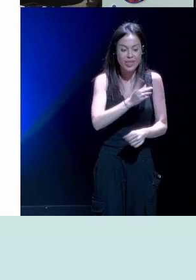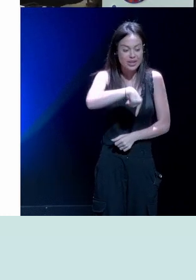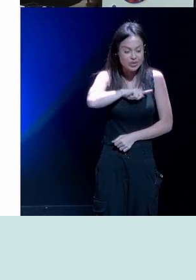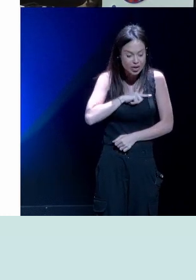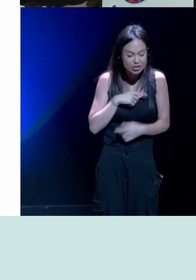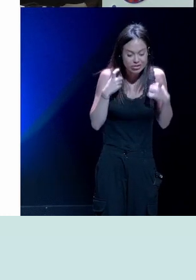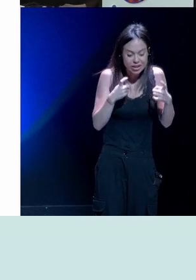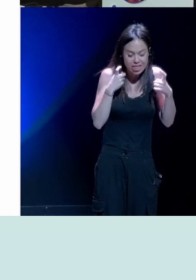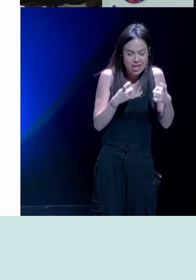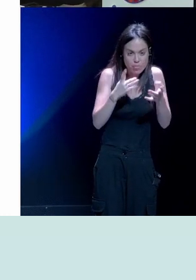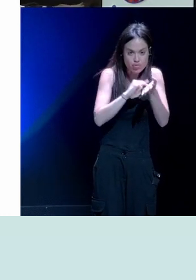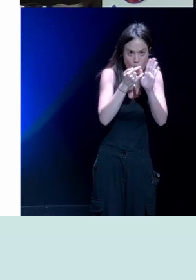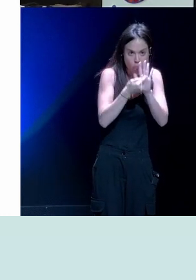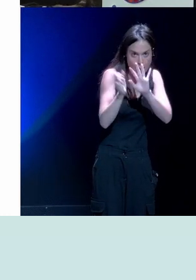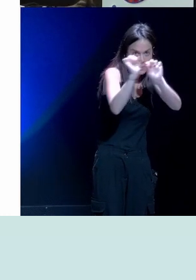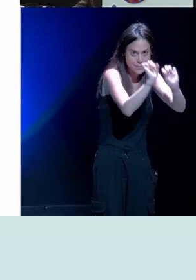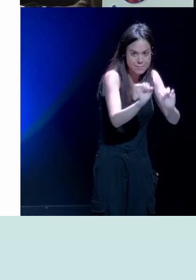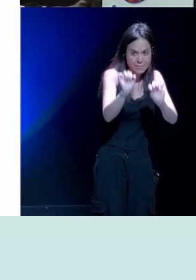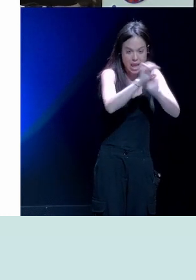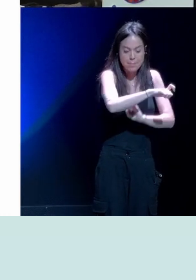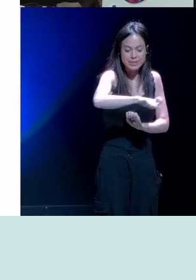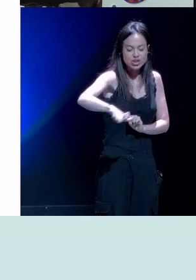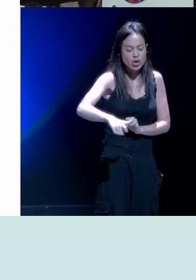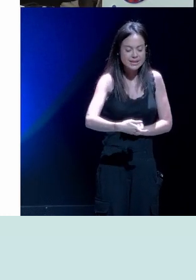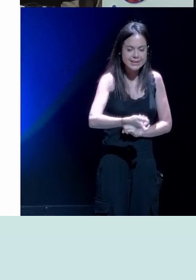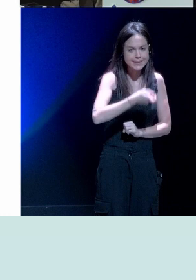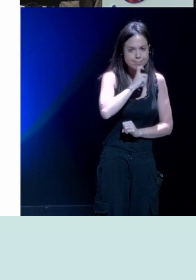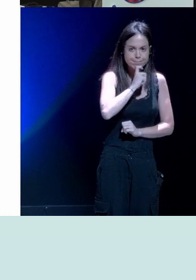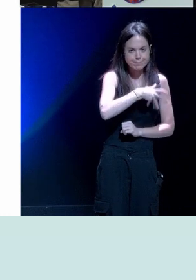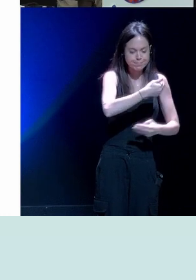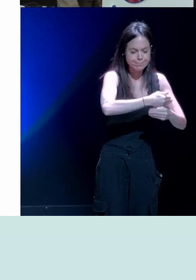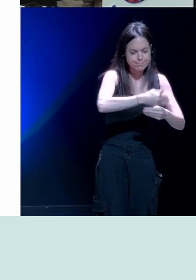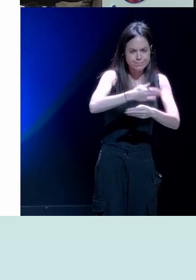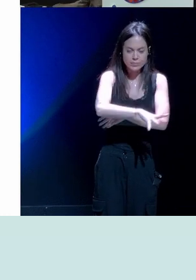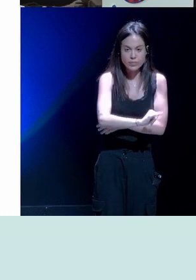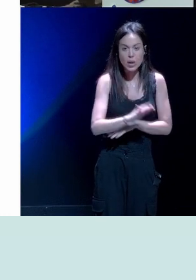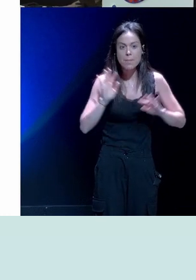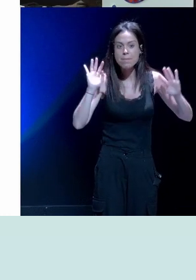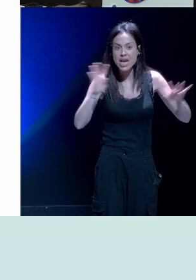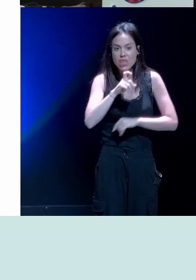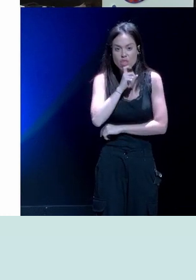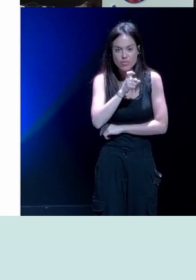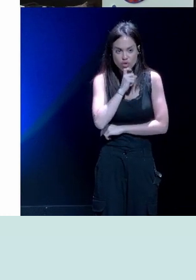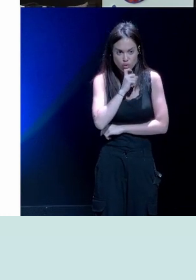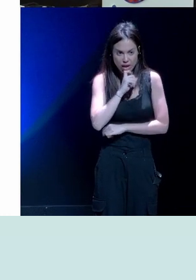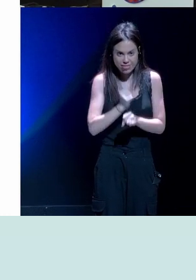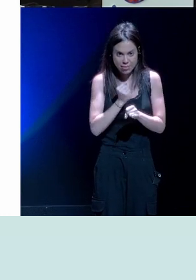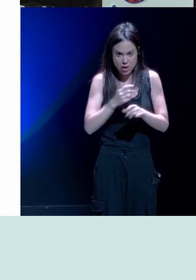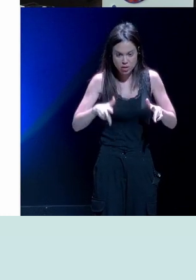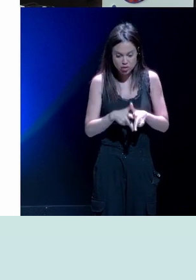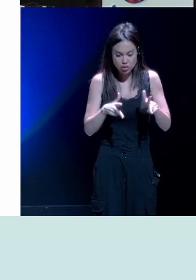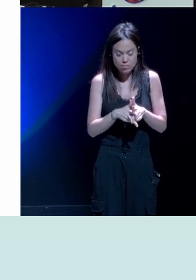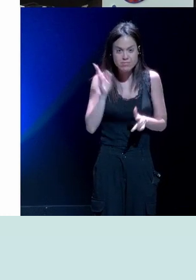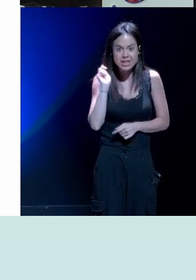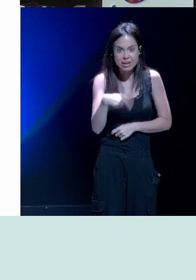de protección a personas que tienen dificultades. Pero la dificultad del trabajo social, valga la redundancia, es aportar al mismo